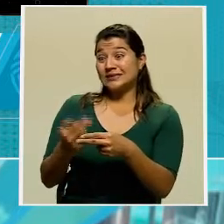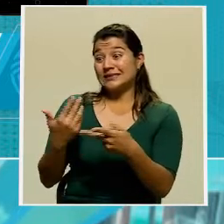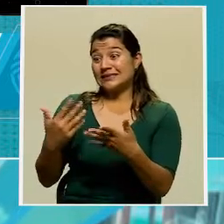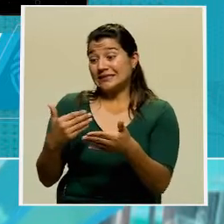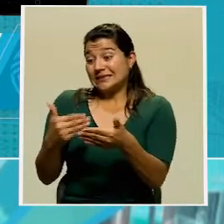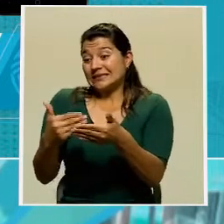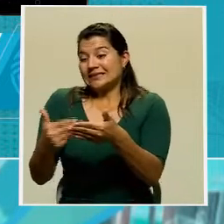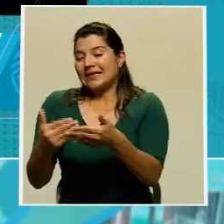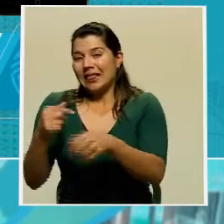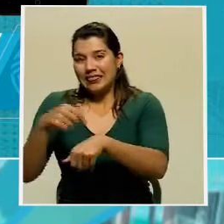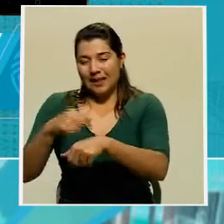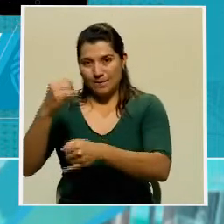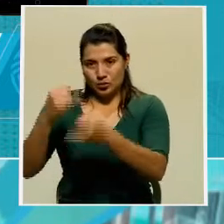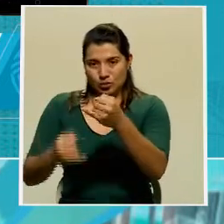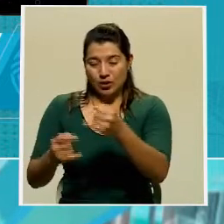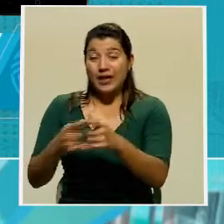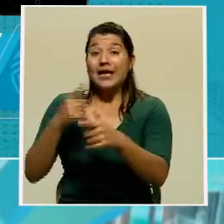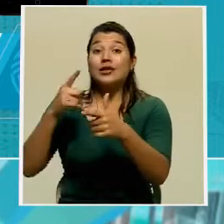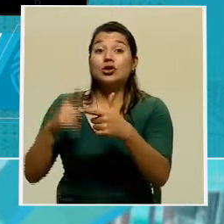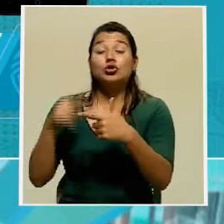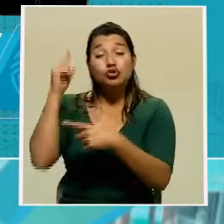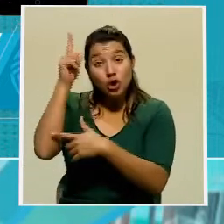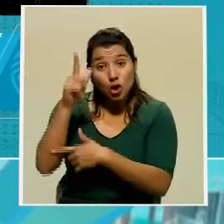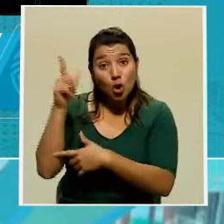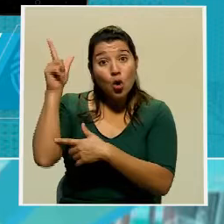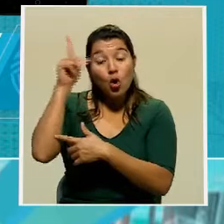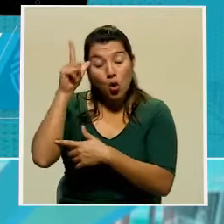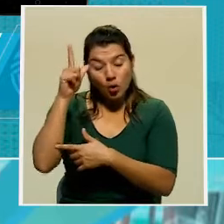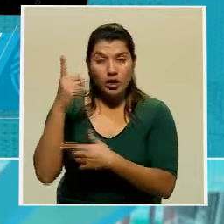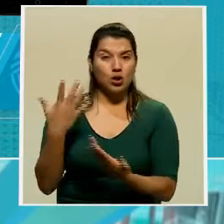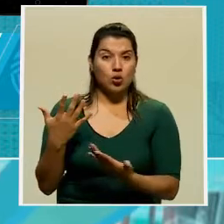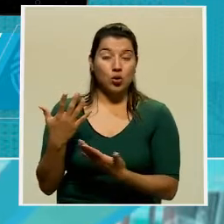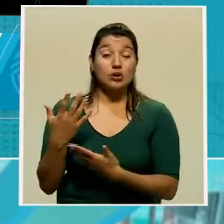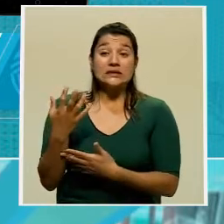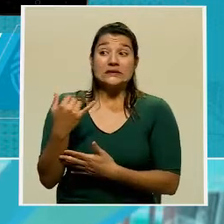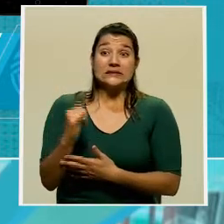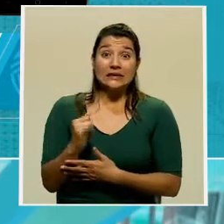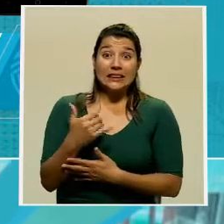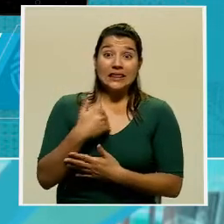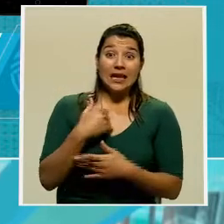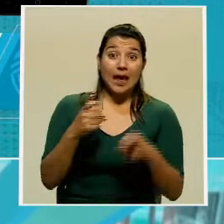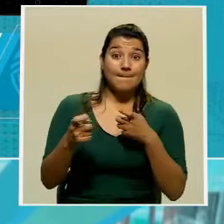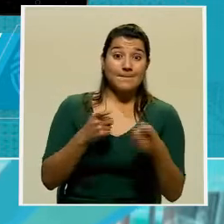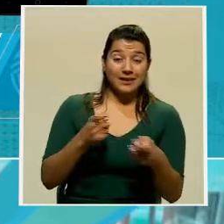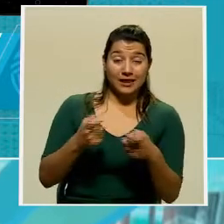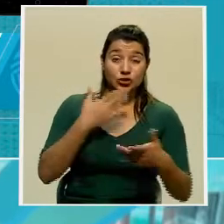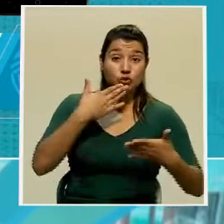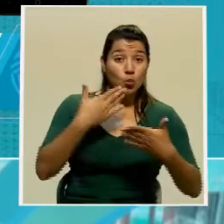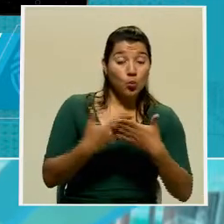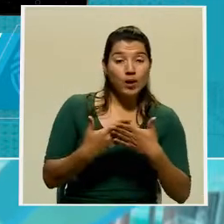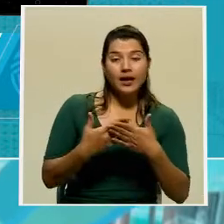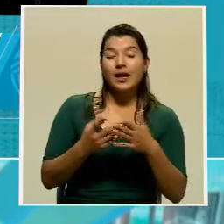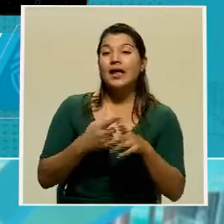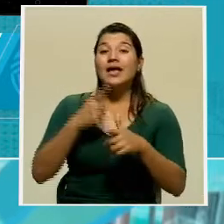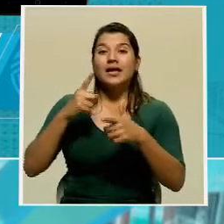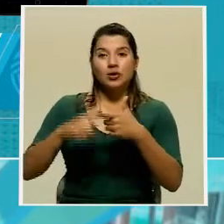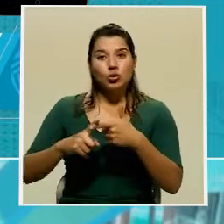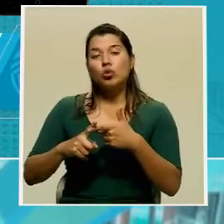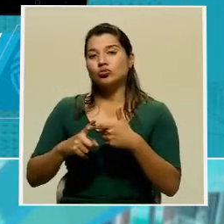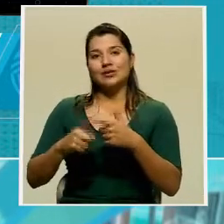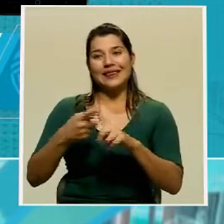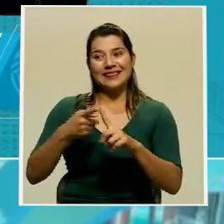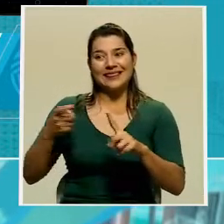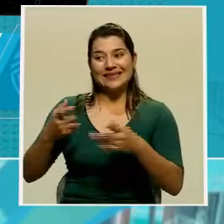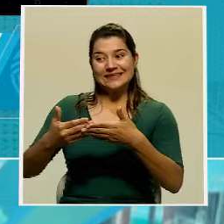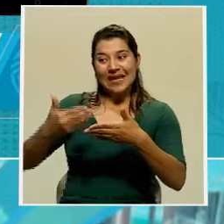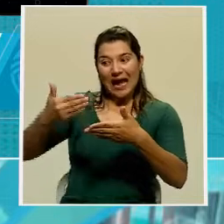lo lógico y lo previsto de una administración eficiente es que la sustitución de esos puestos se hubiera programado, se